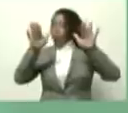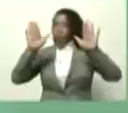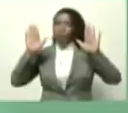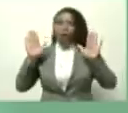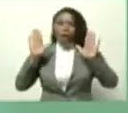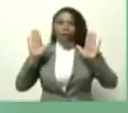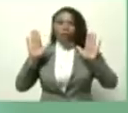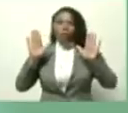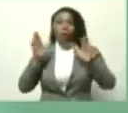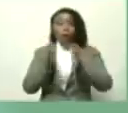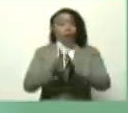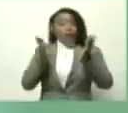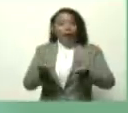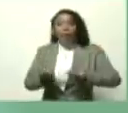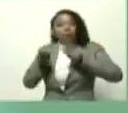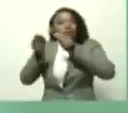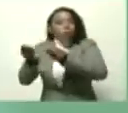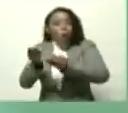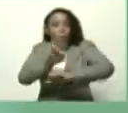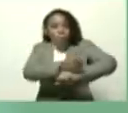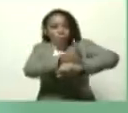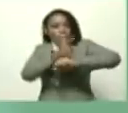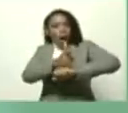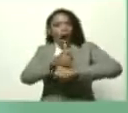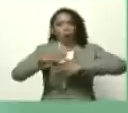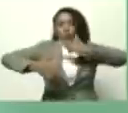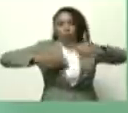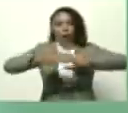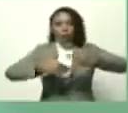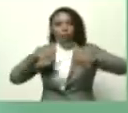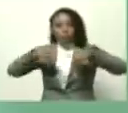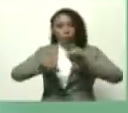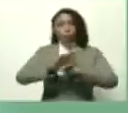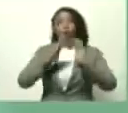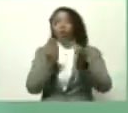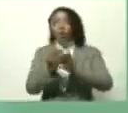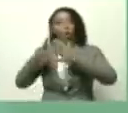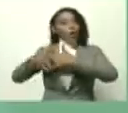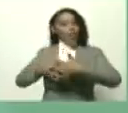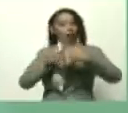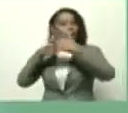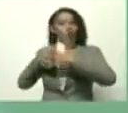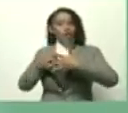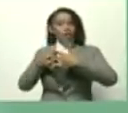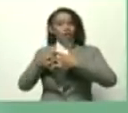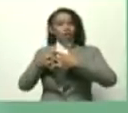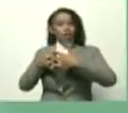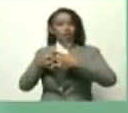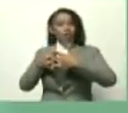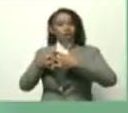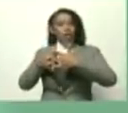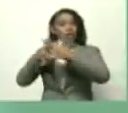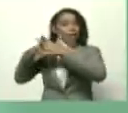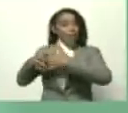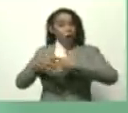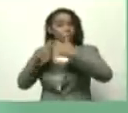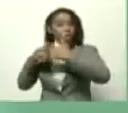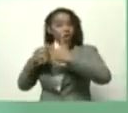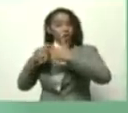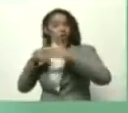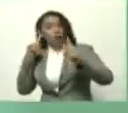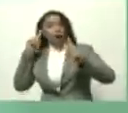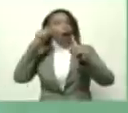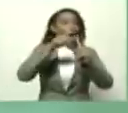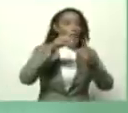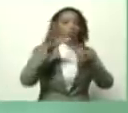el gran proveedor de armas a los delincuentes del planeta, los Estados Unidos de Norteamérica, de Estados Unidos a Colombia